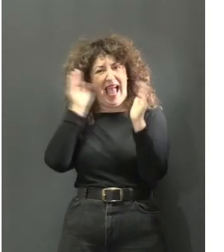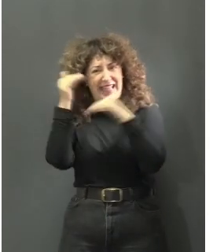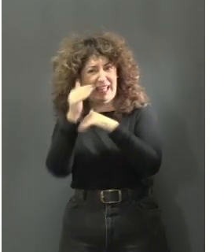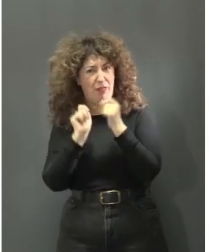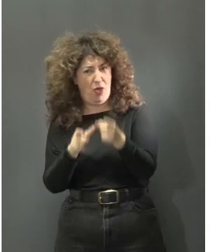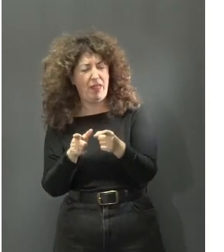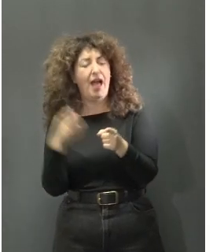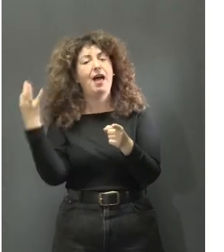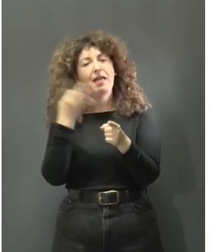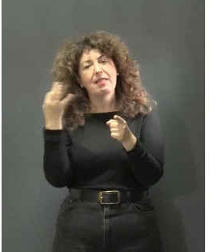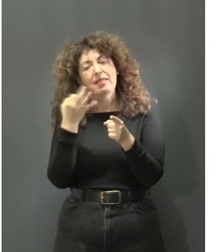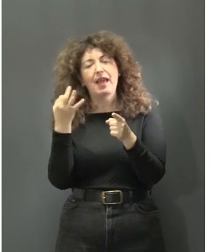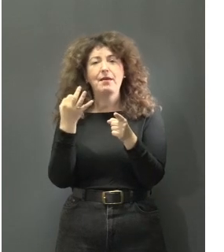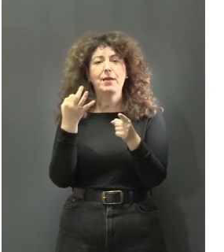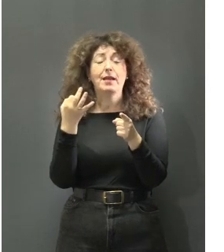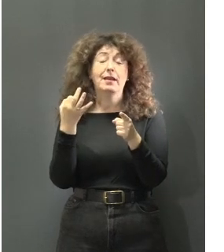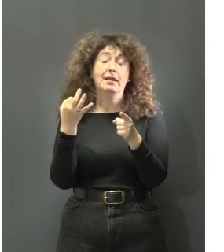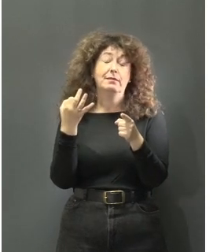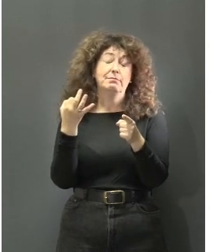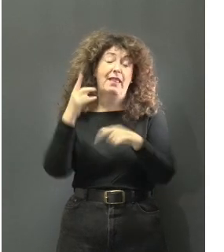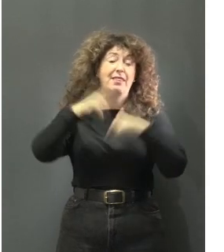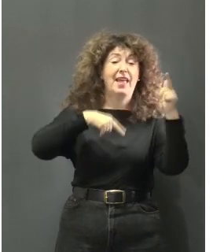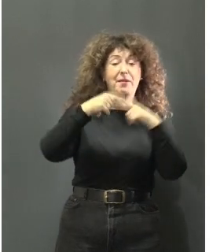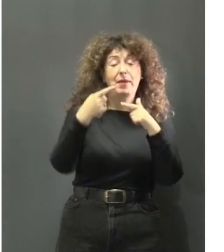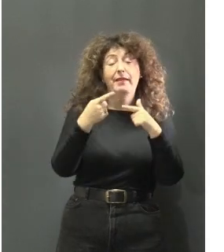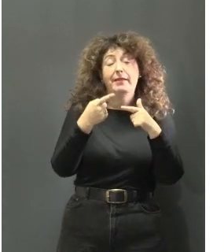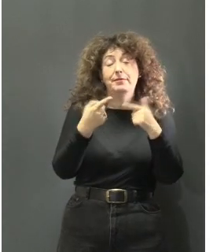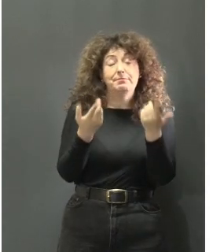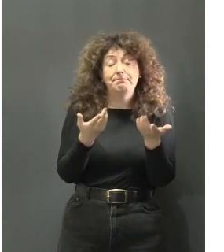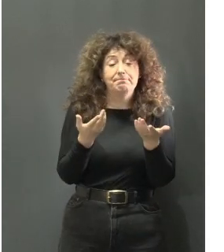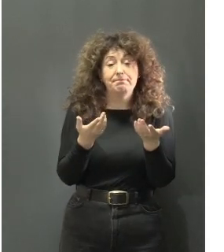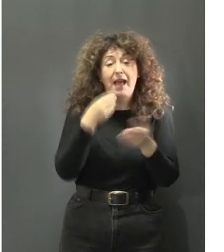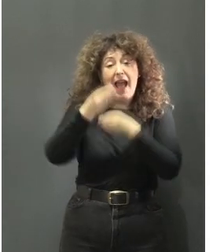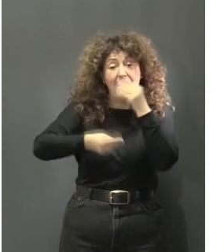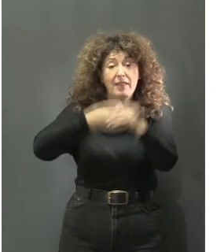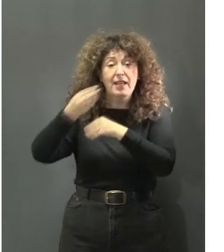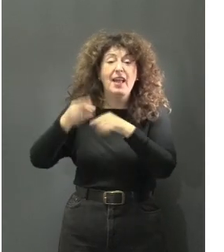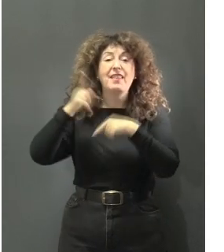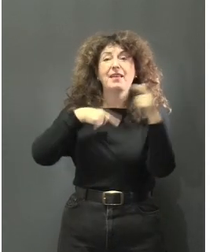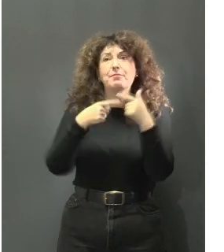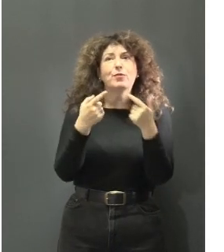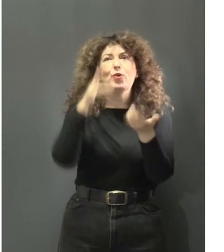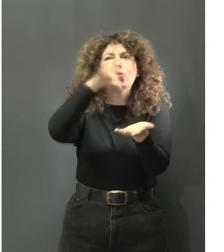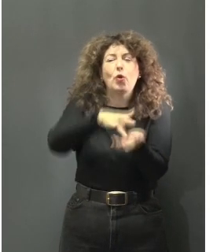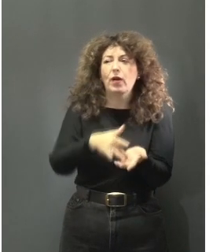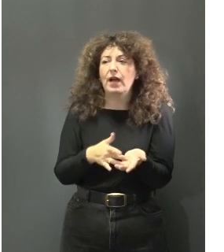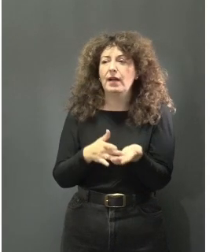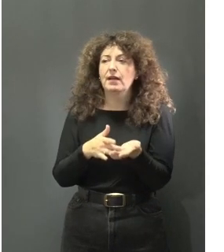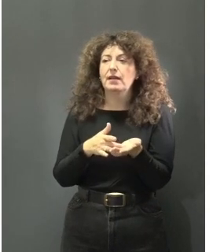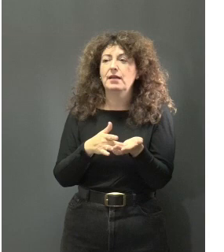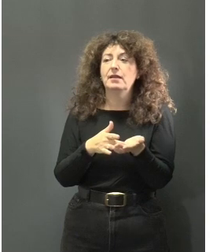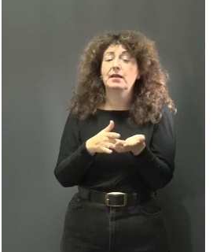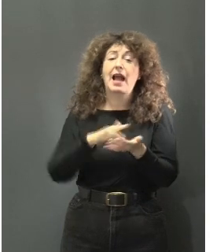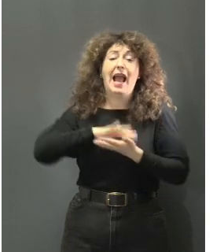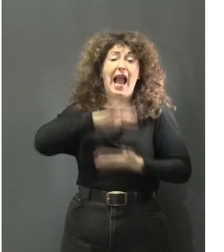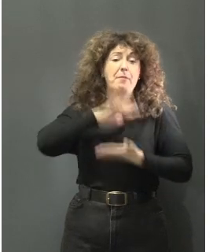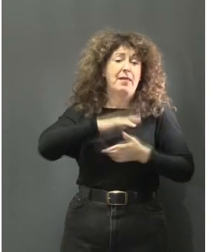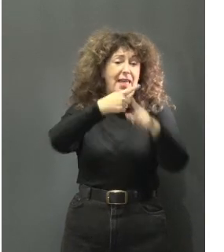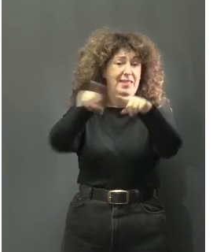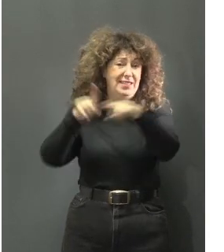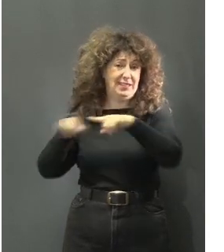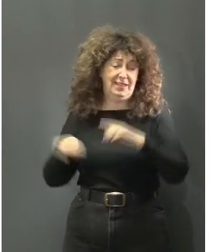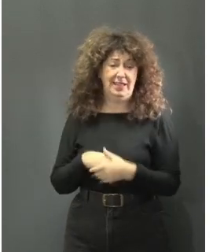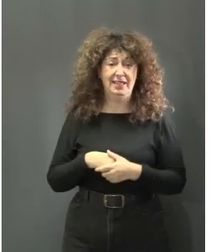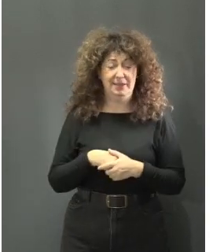que hacerlo a medida que te vas encontrando pues los distintos tipos de capacidades.